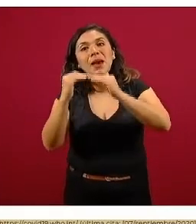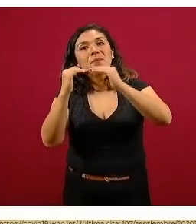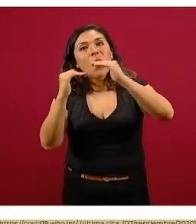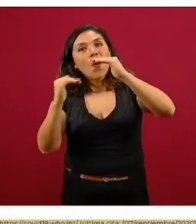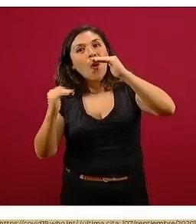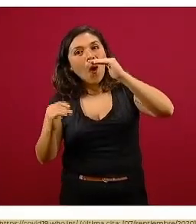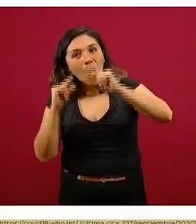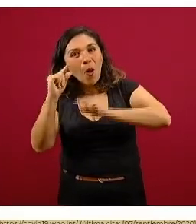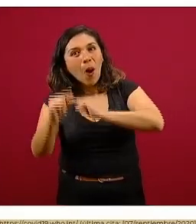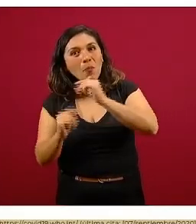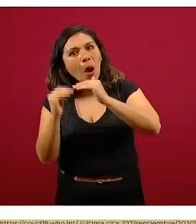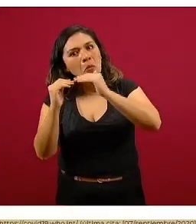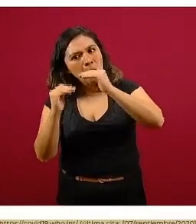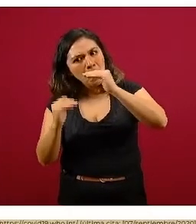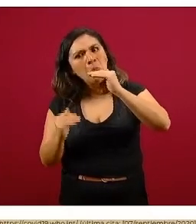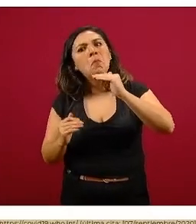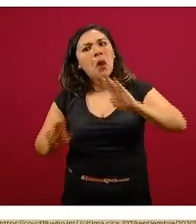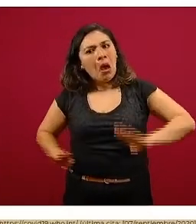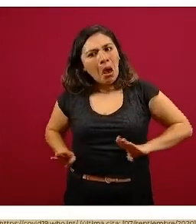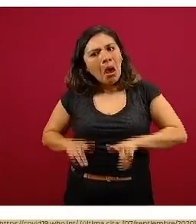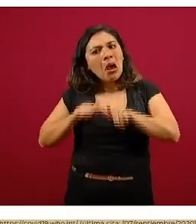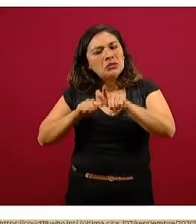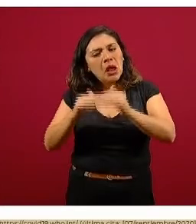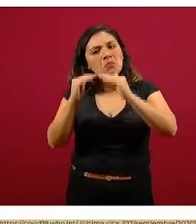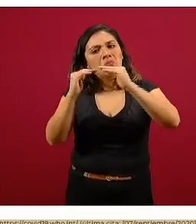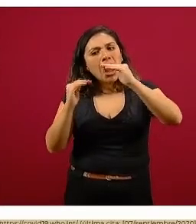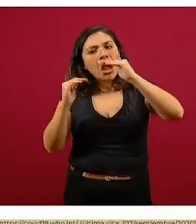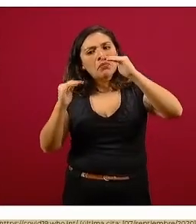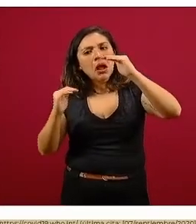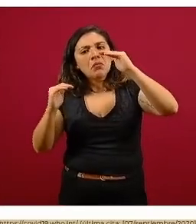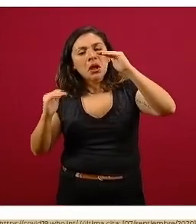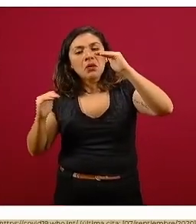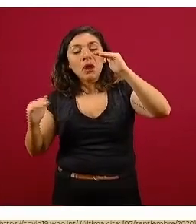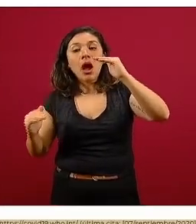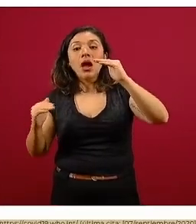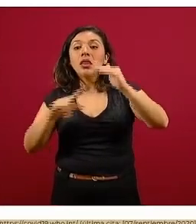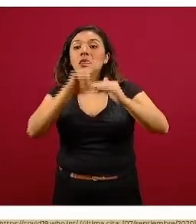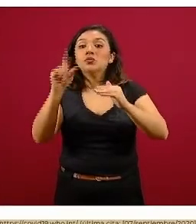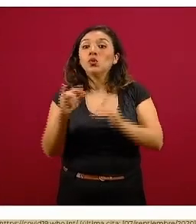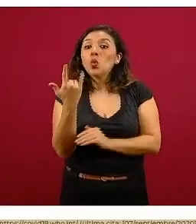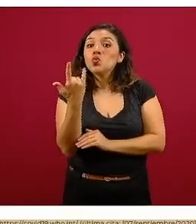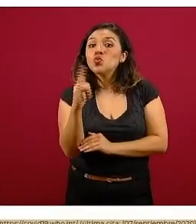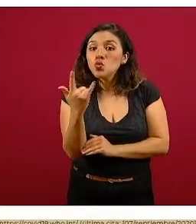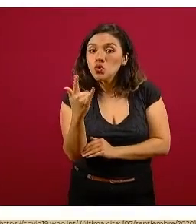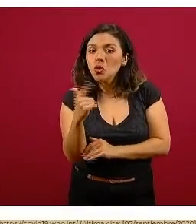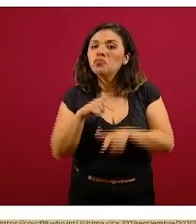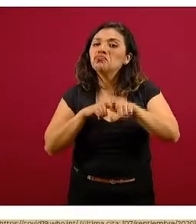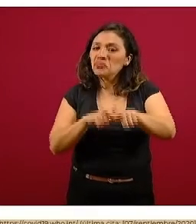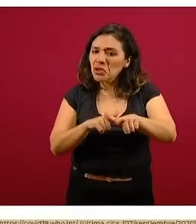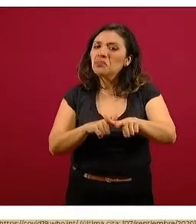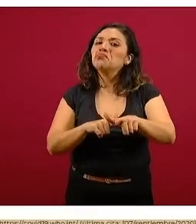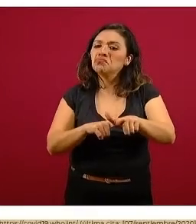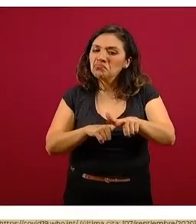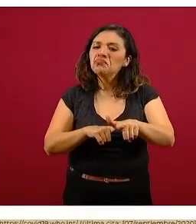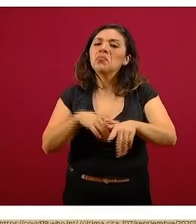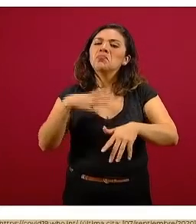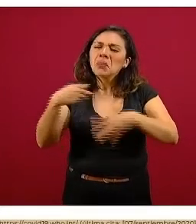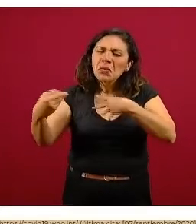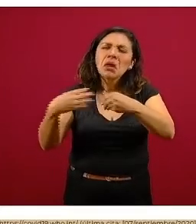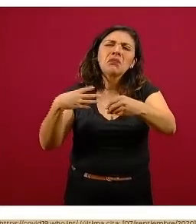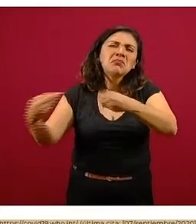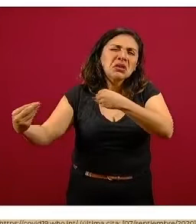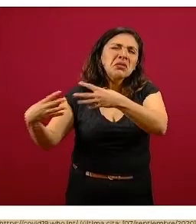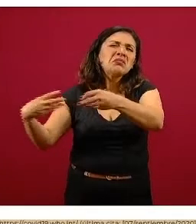descenso que se mantiene, es sostenido y prácticamente ya para el mes de julio han mantenido una transmisión que